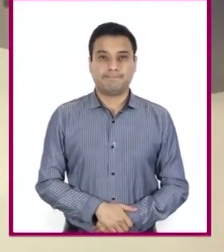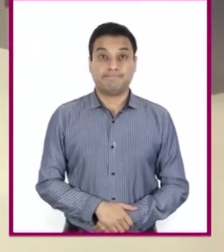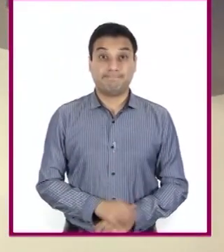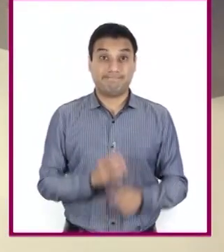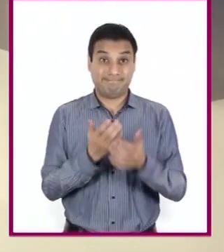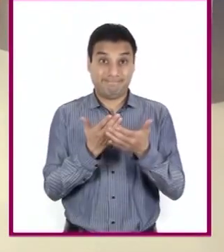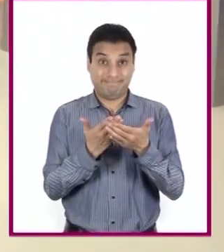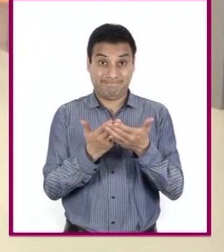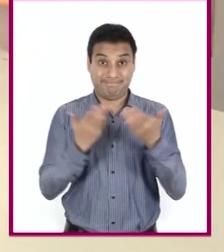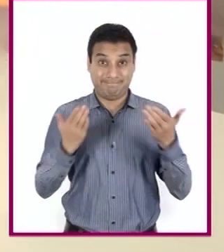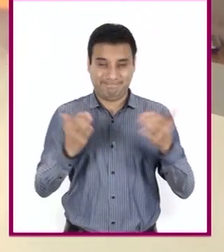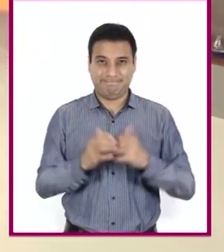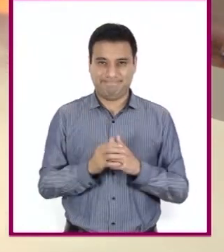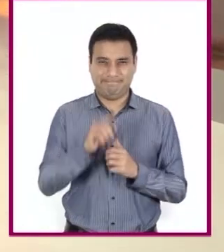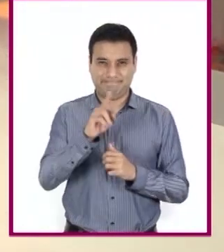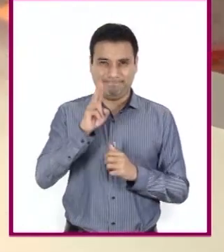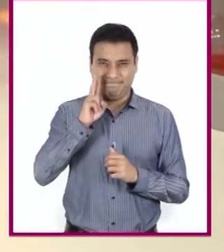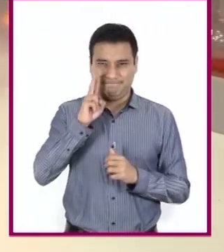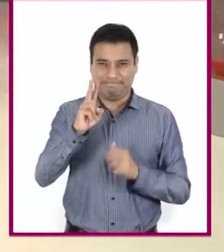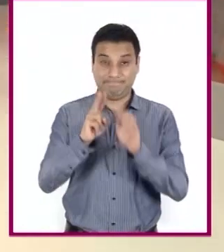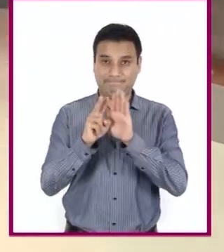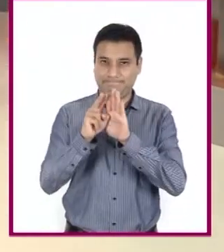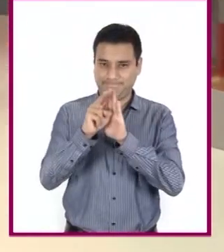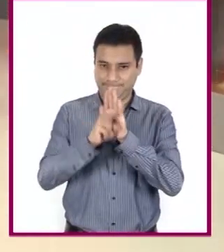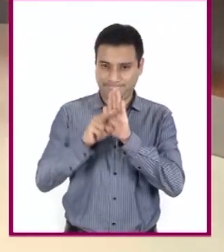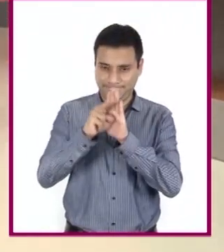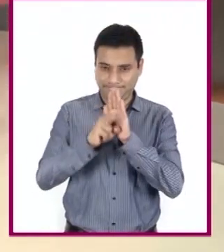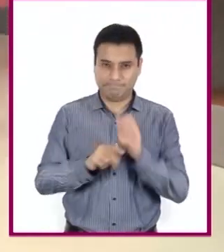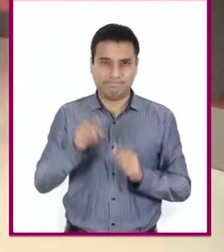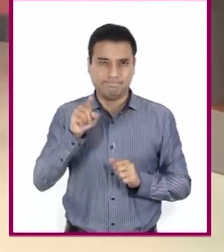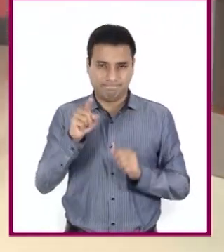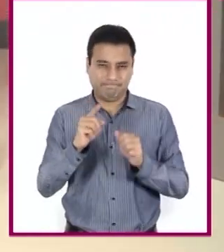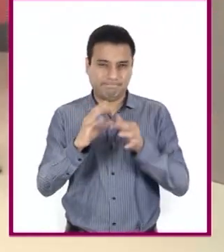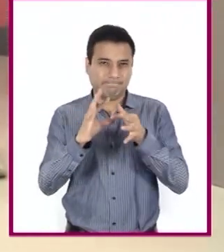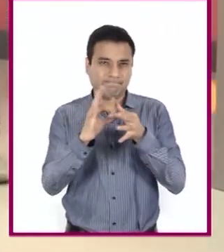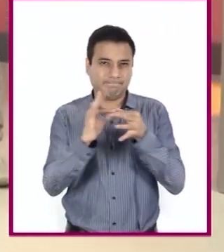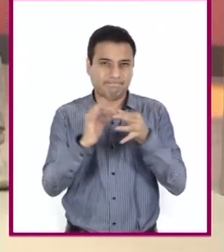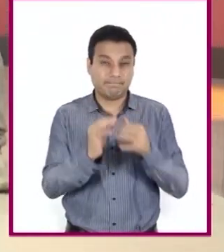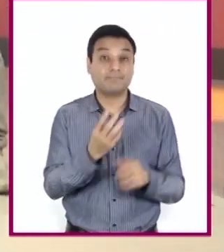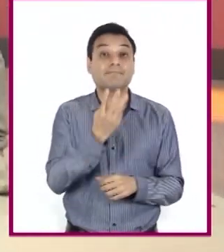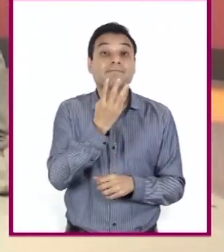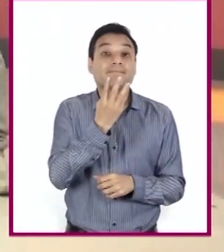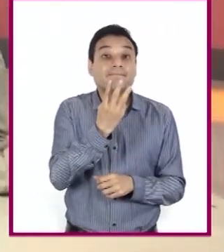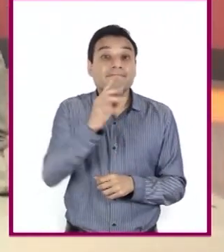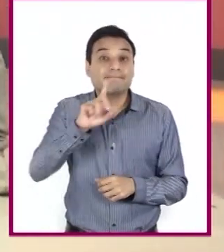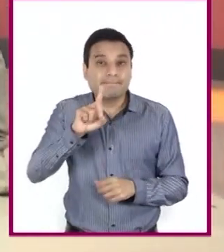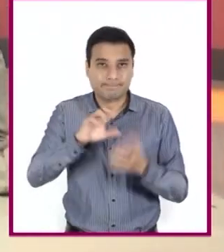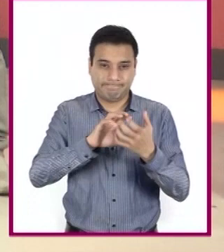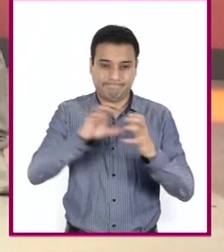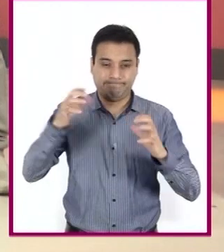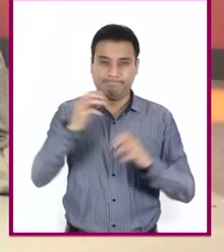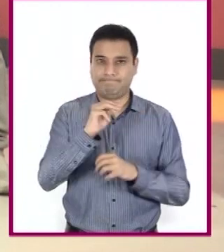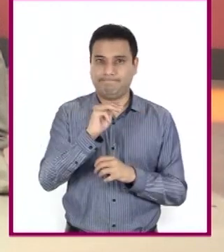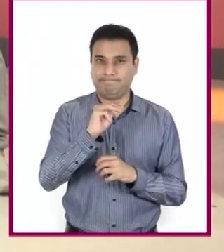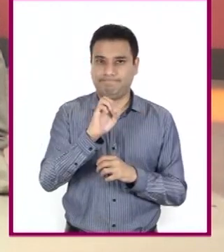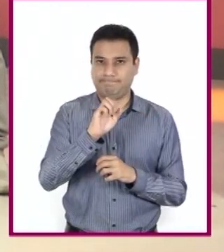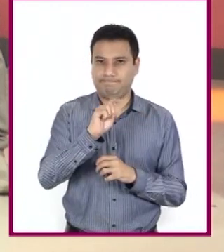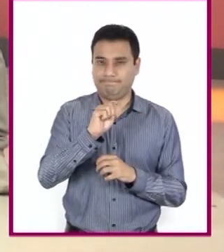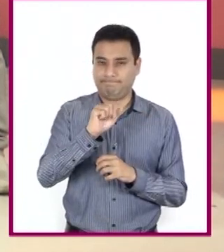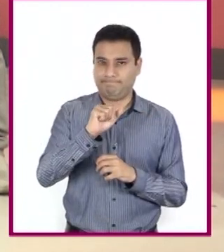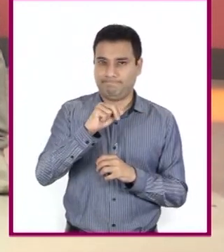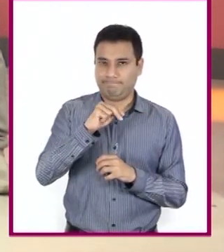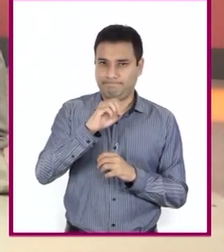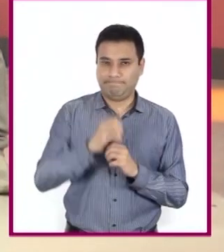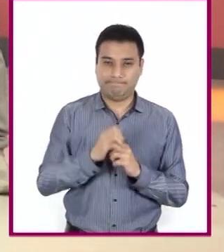Ahora, observen el siguiente video con el modelo en 3D de la molécula de metano, donde se aprecian los